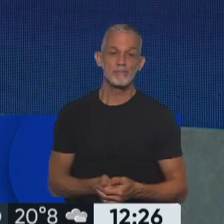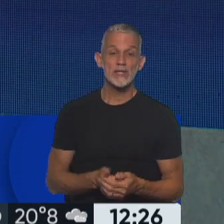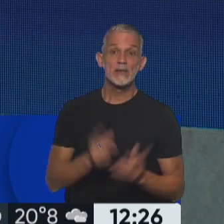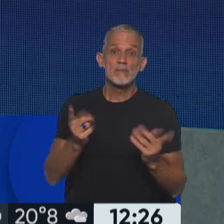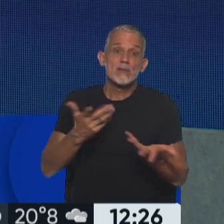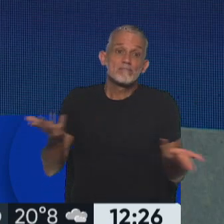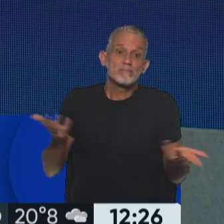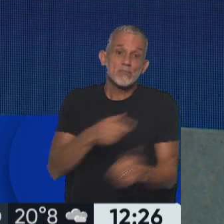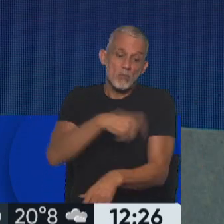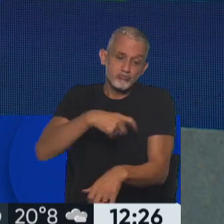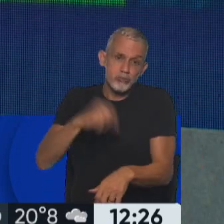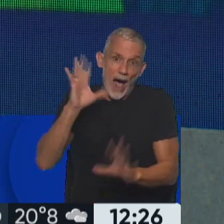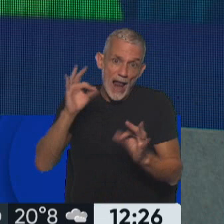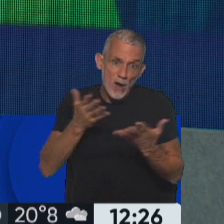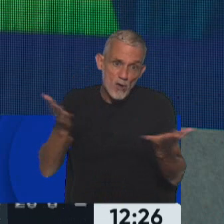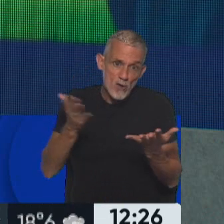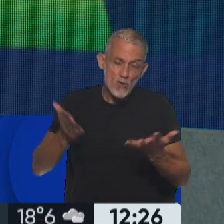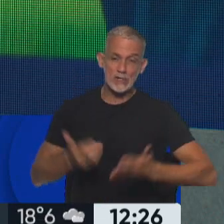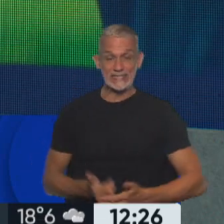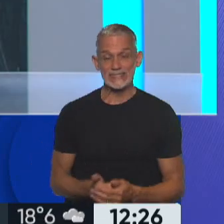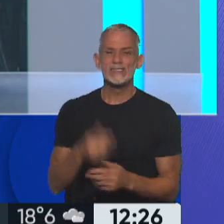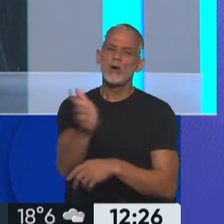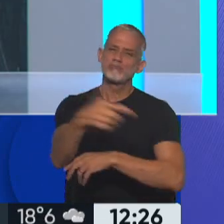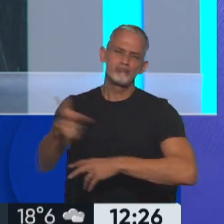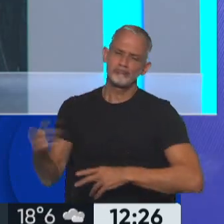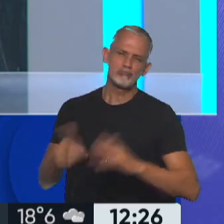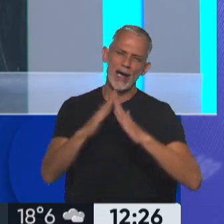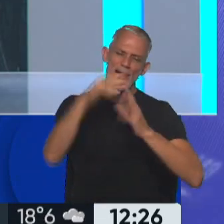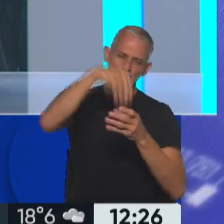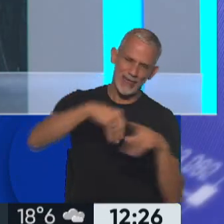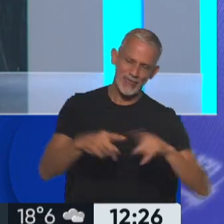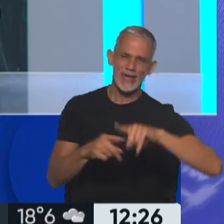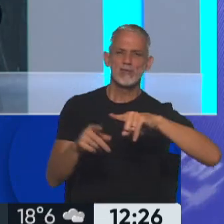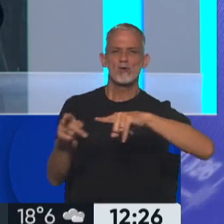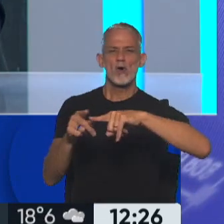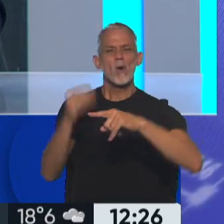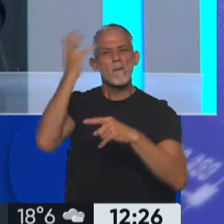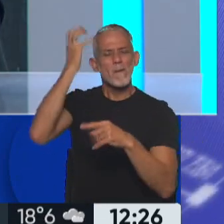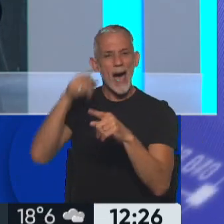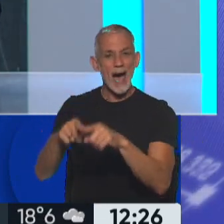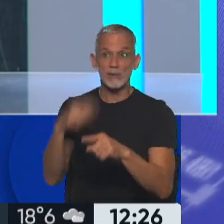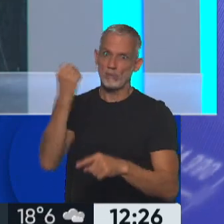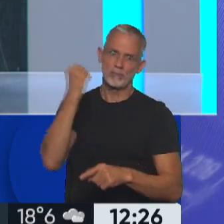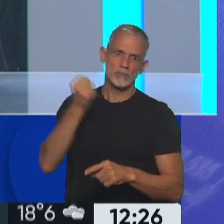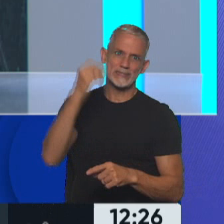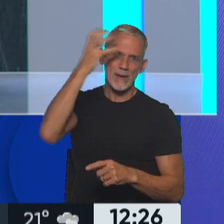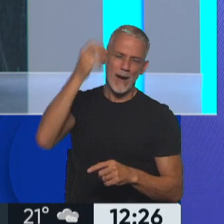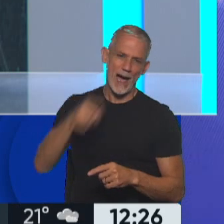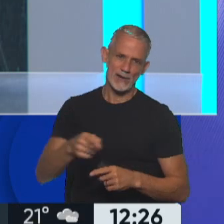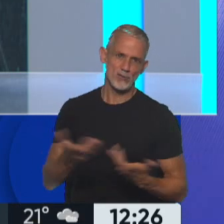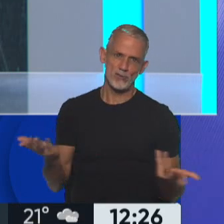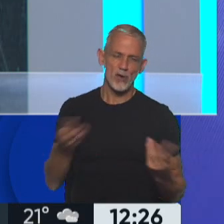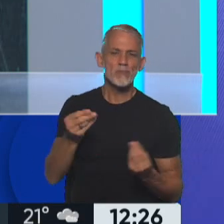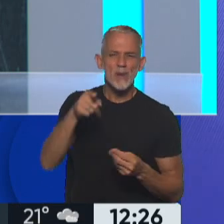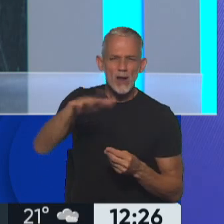ponemos un poquito de repelente. Hay que fumigar en las casas, hay que fumigar abajo en los baños, es muy importante, es un reservorio importante, para que son